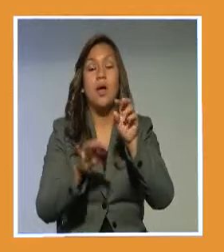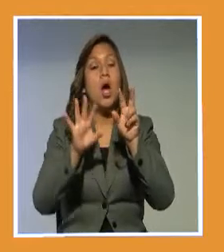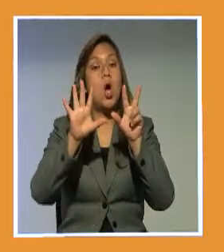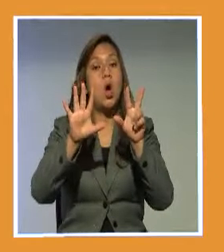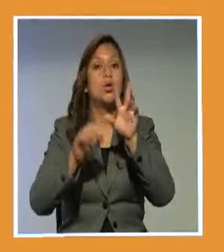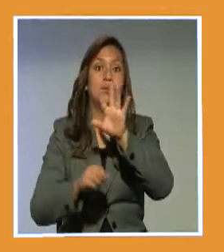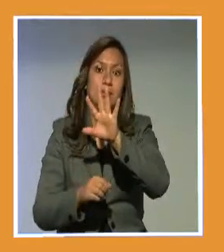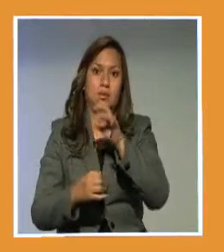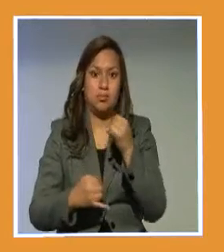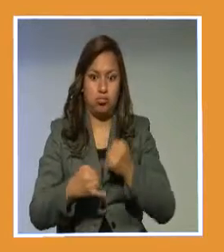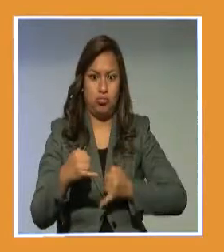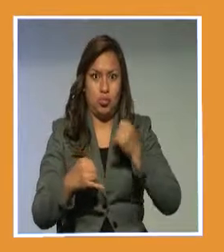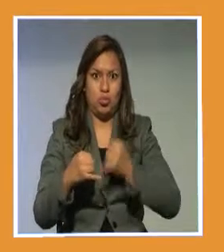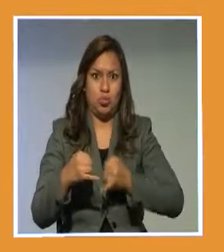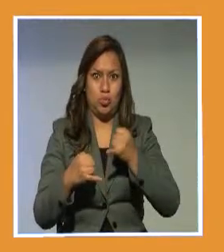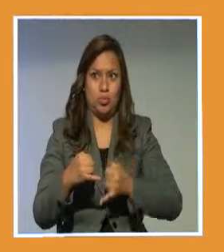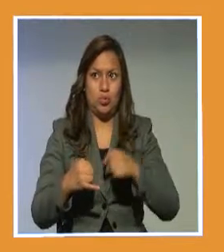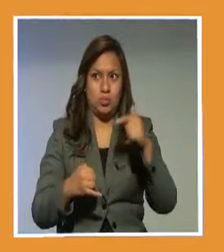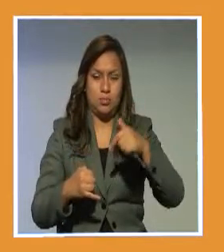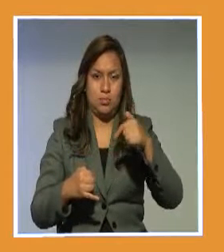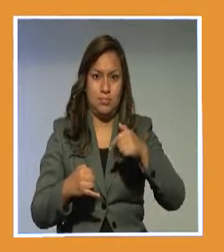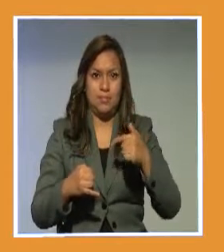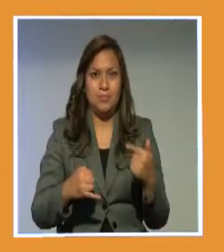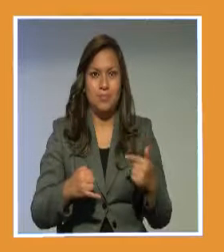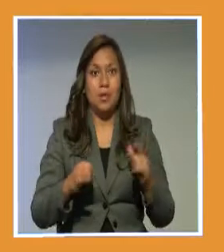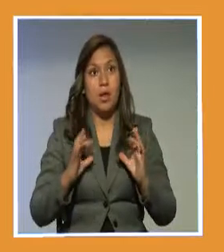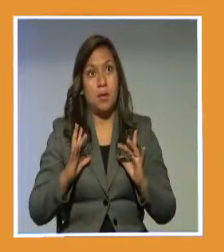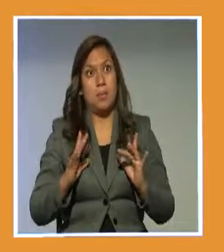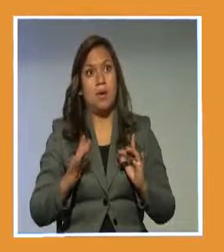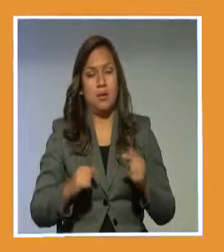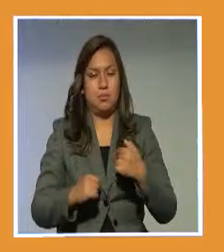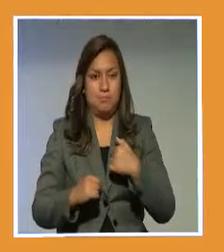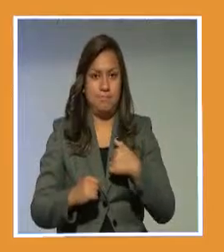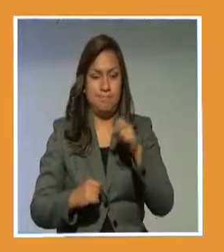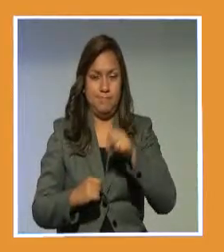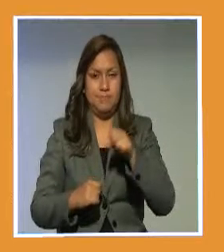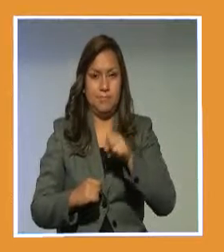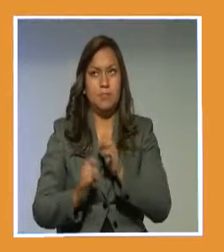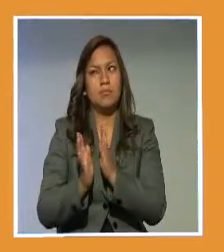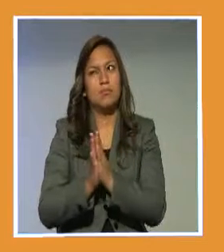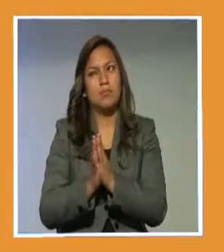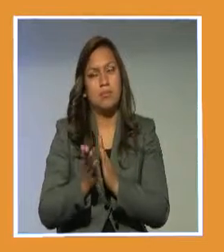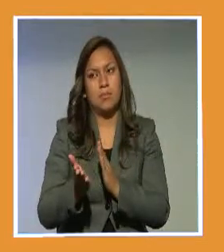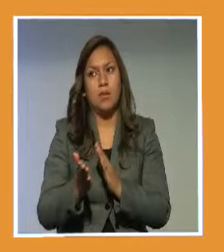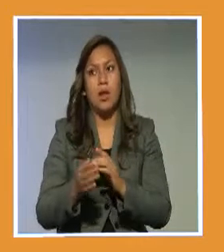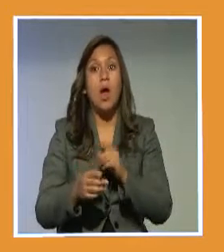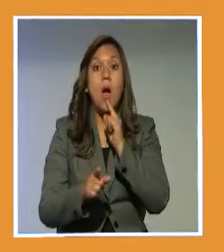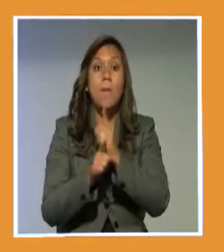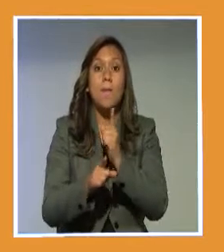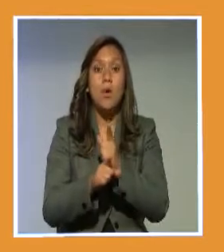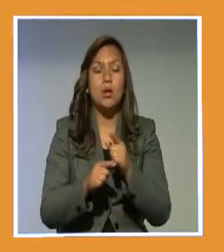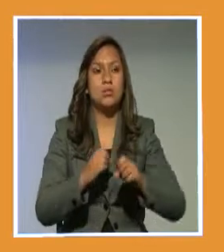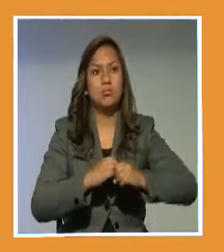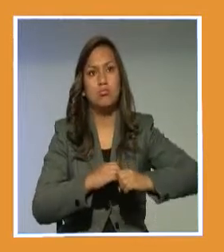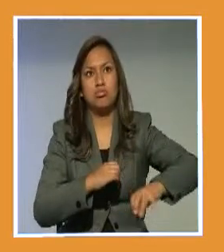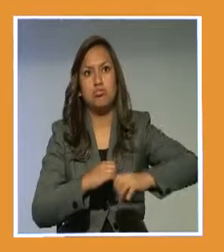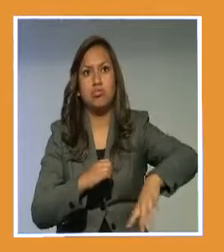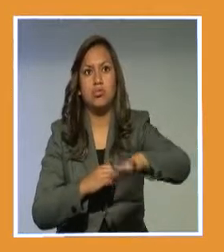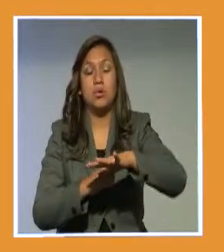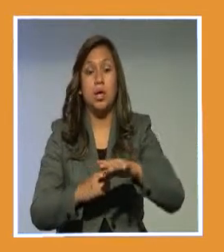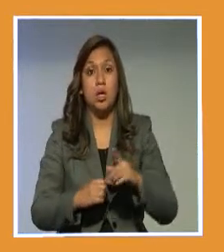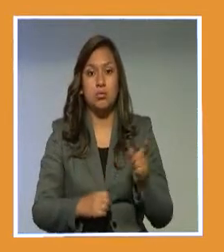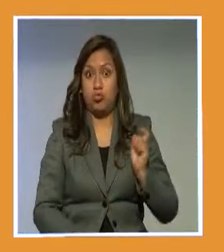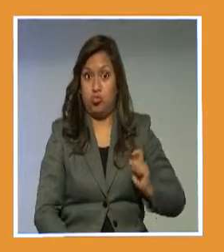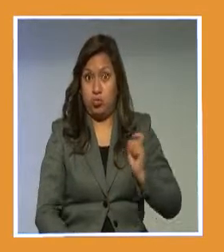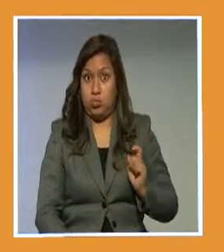será el último programa previo a la licencia que estoy solicitando, justamente una licencia sin